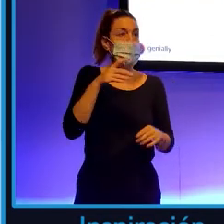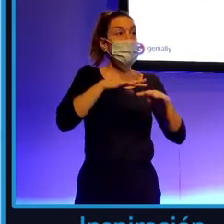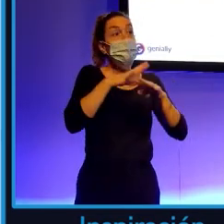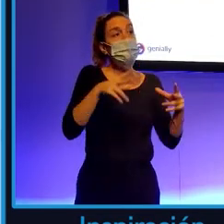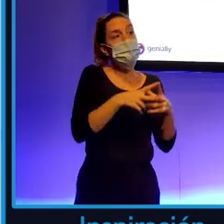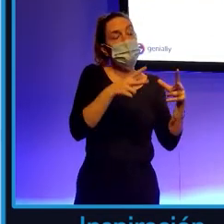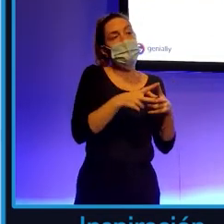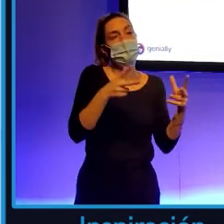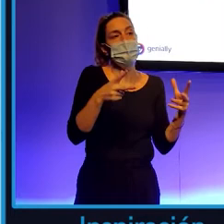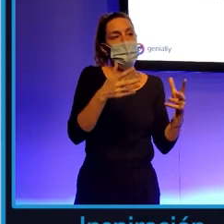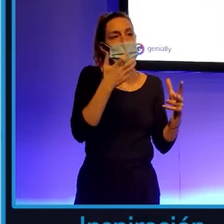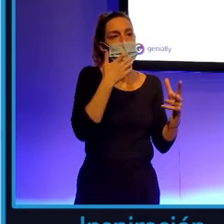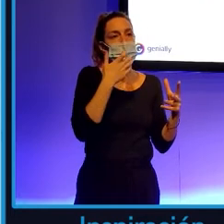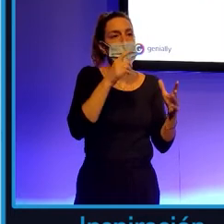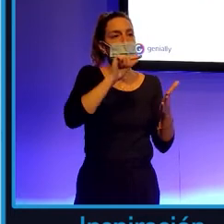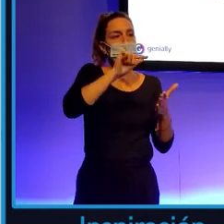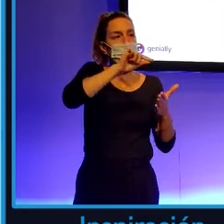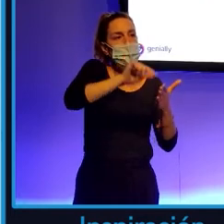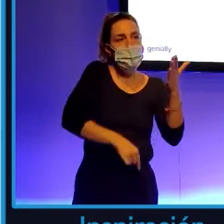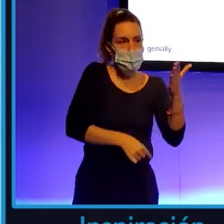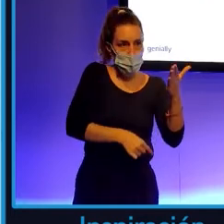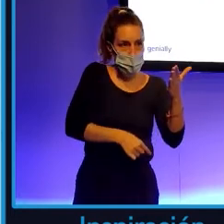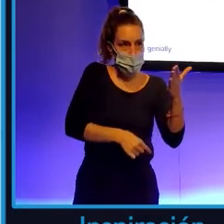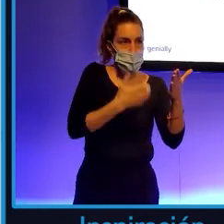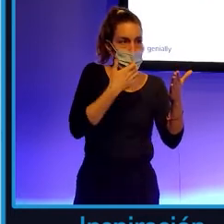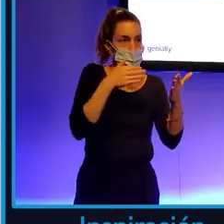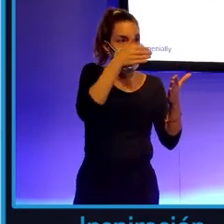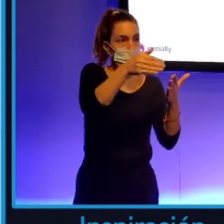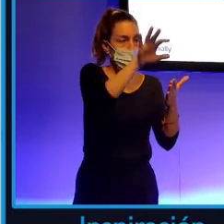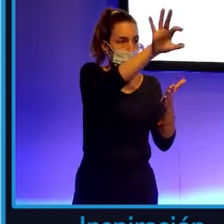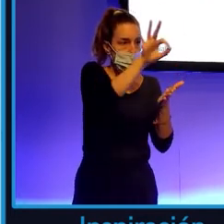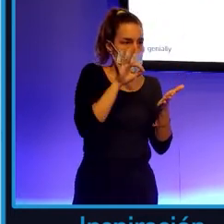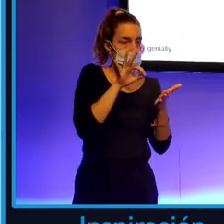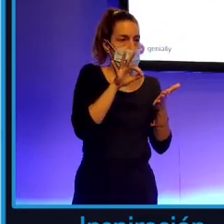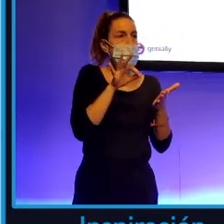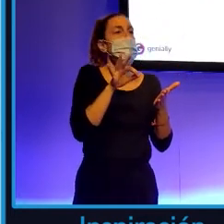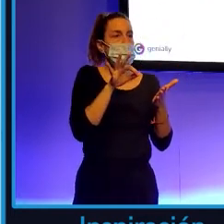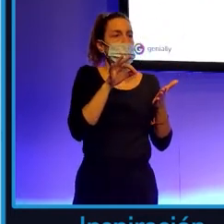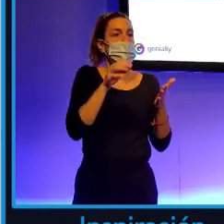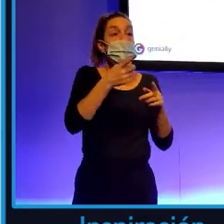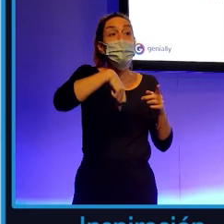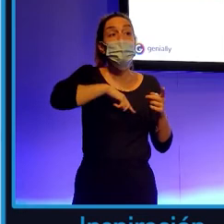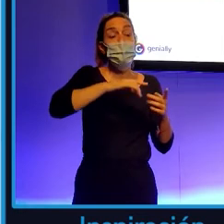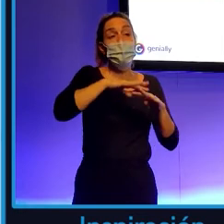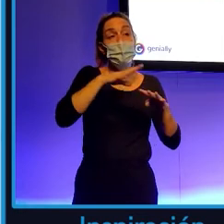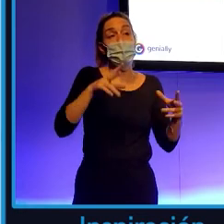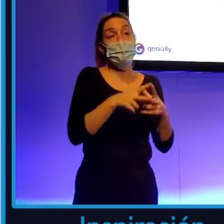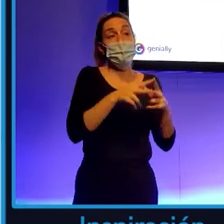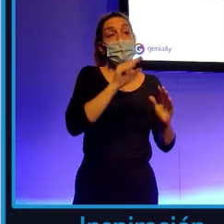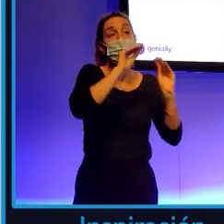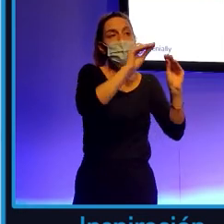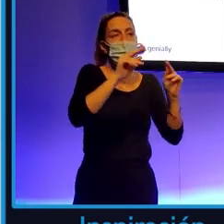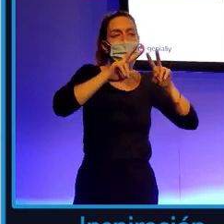cuando van a ser contratados miramos las redes sociales es vuestro escaparate es vuestro marketing utilicen las redes sociales con